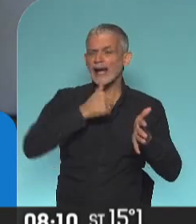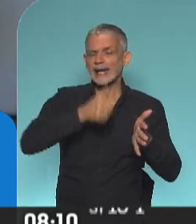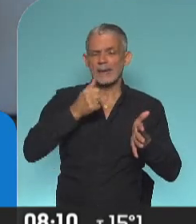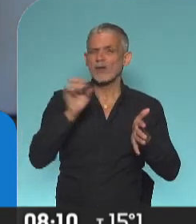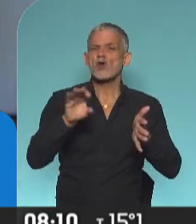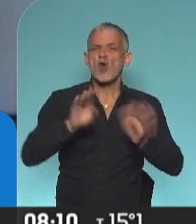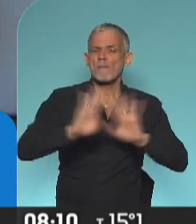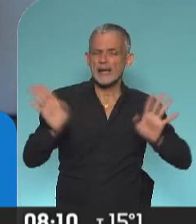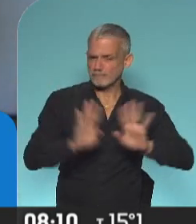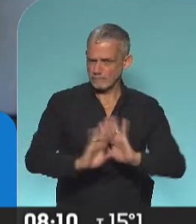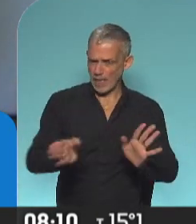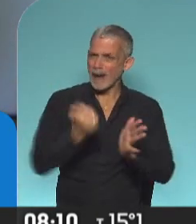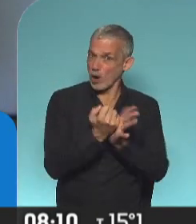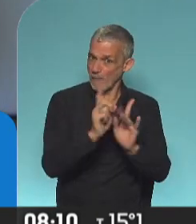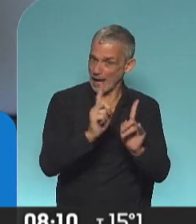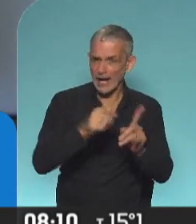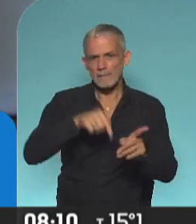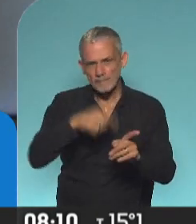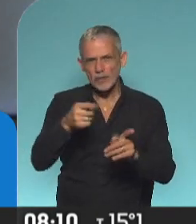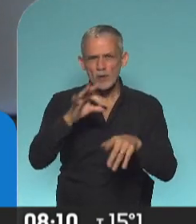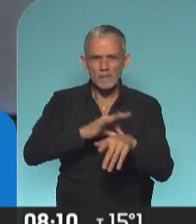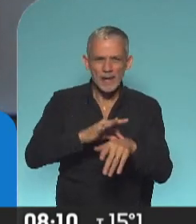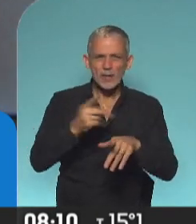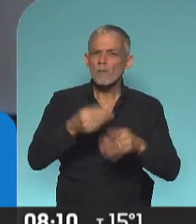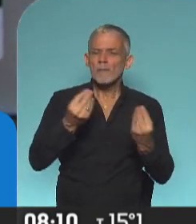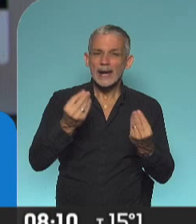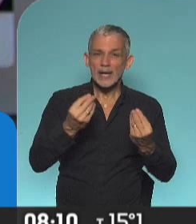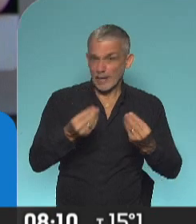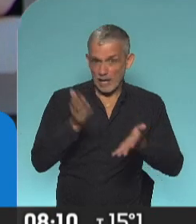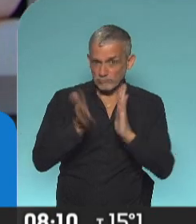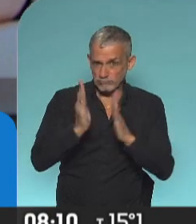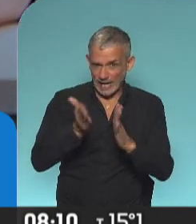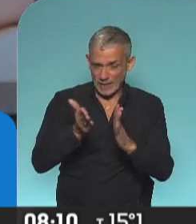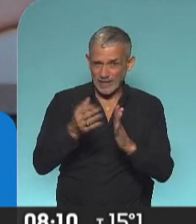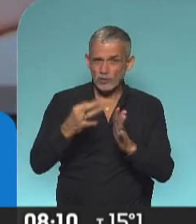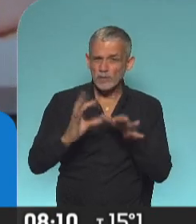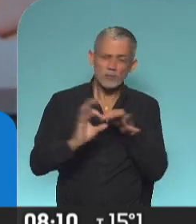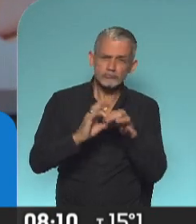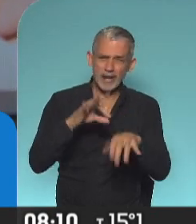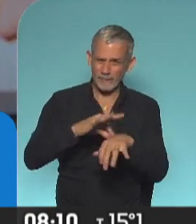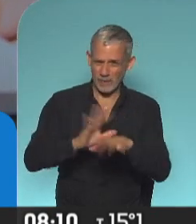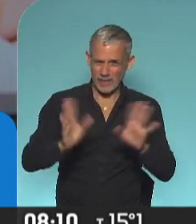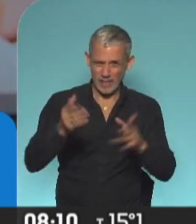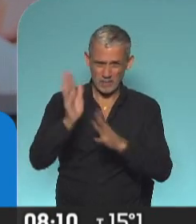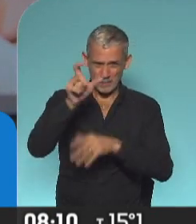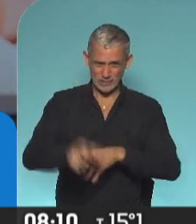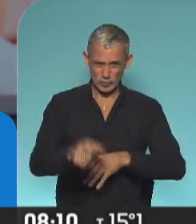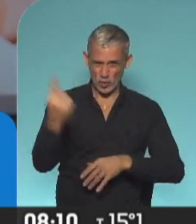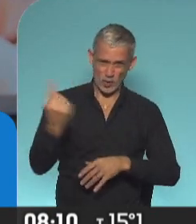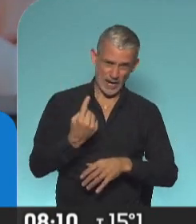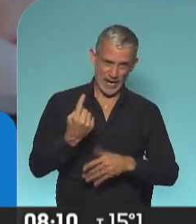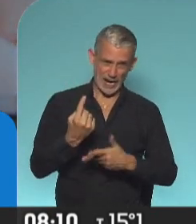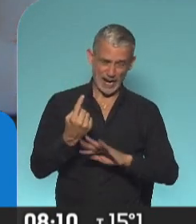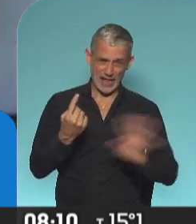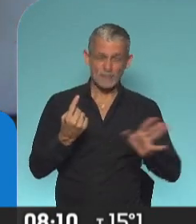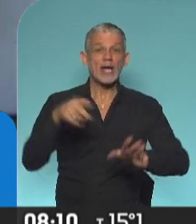genérico, ese principio activo, es lo que el médico indica para asegurar el tratamiento de esa enfermedad del paciente. Por lo tanto, digamos, de